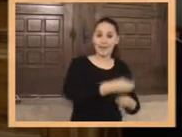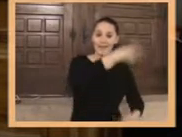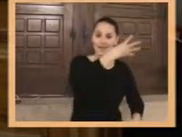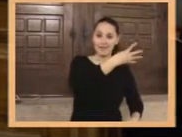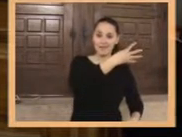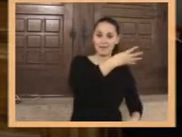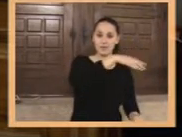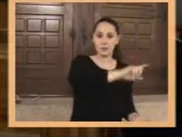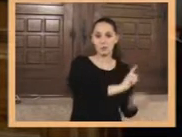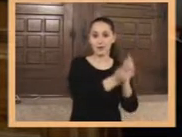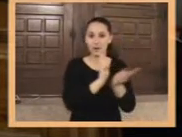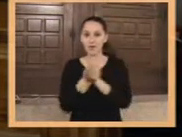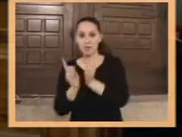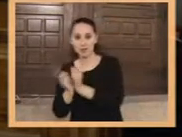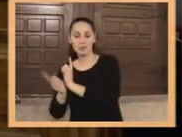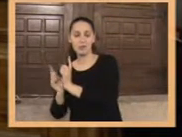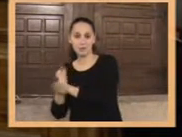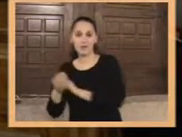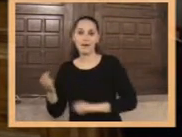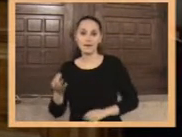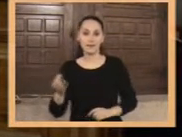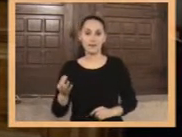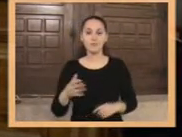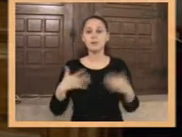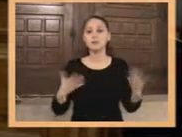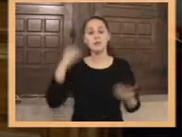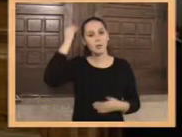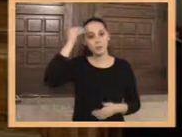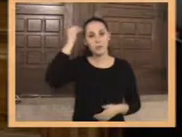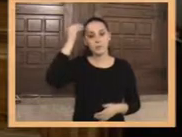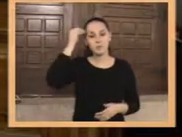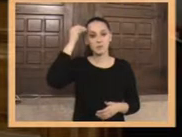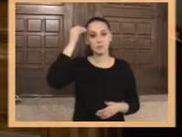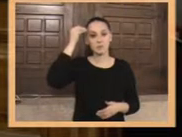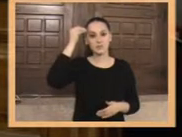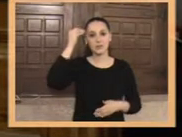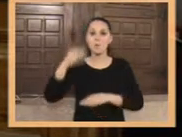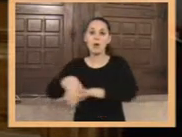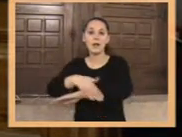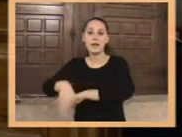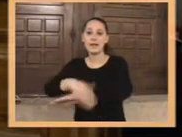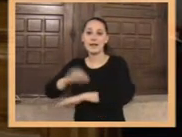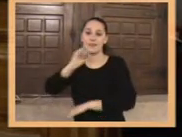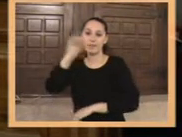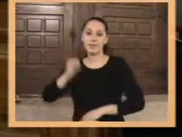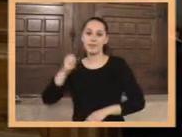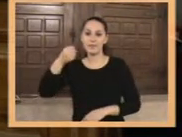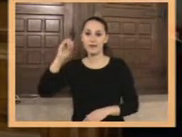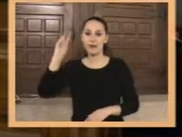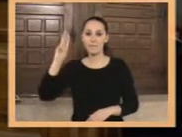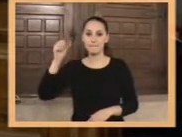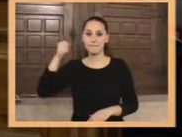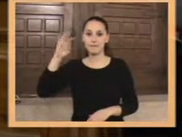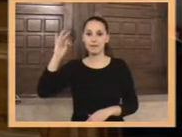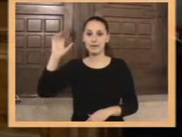archivo municipal y por lo tanto consideramos que está bien el que puedan ir a la antigua calle Zapatería, a la antigua dependencia de la Policía Nacional. Por lo tanto,